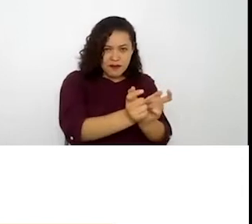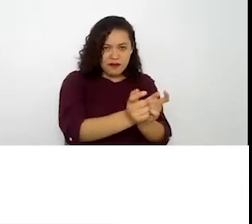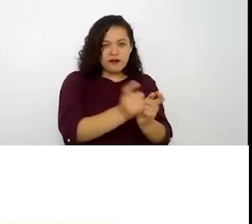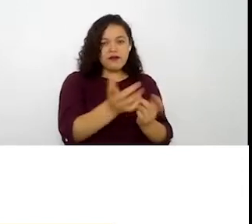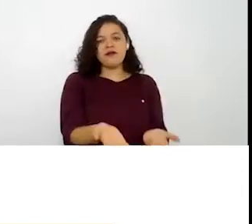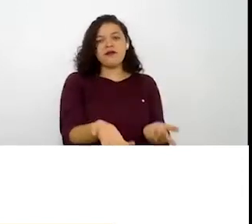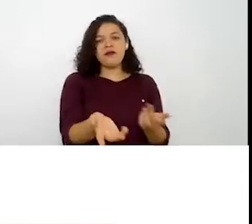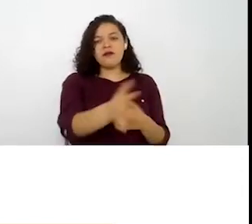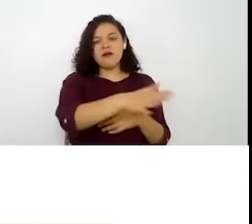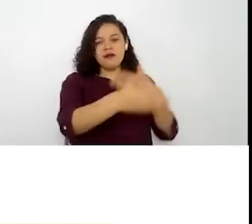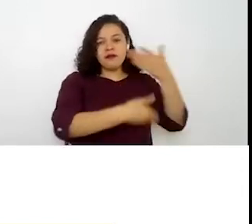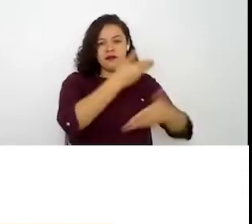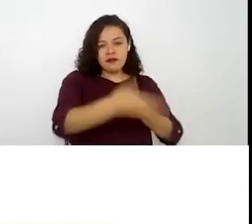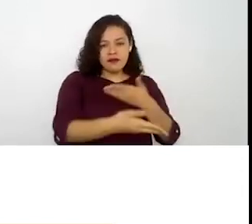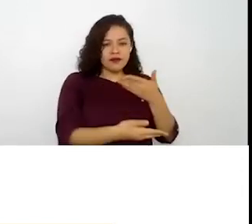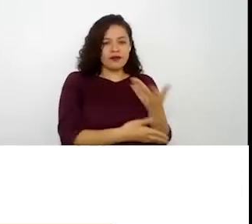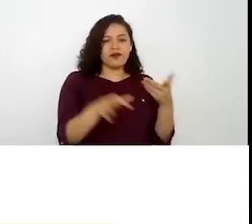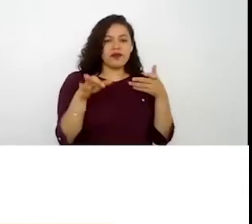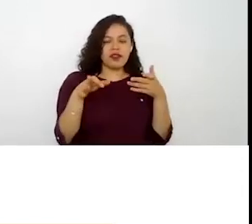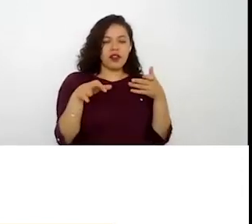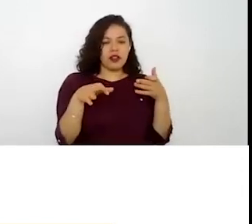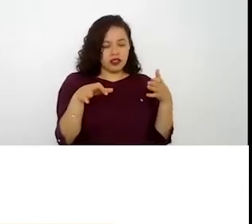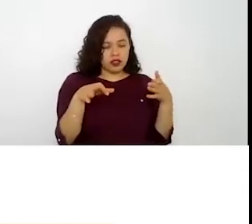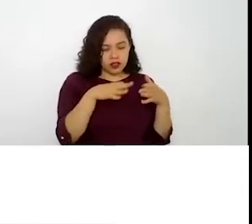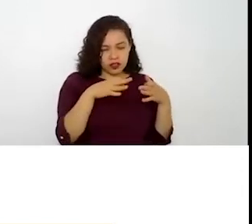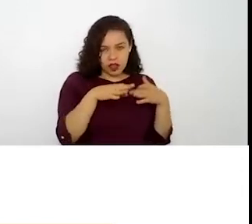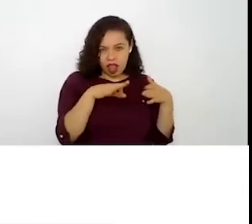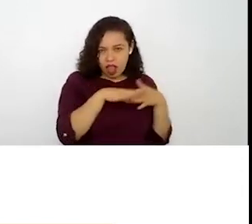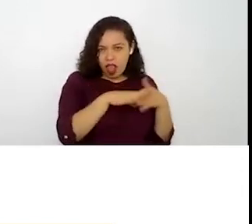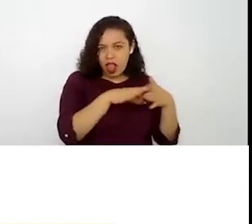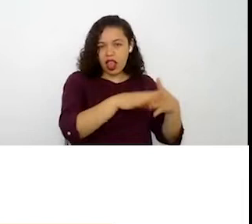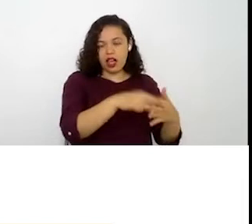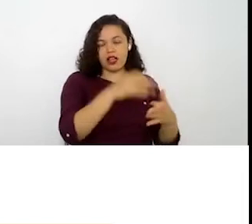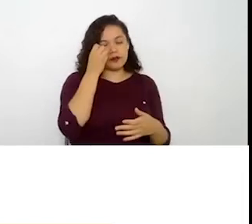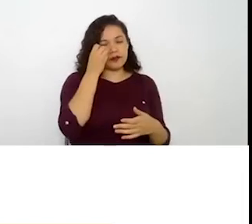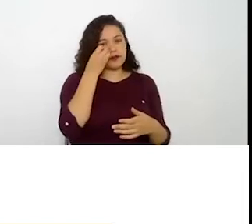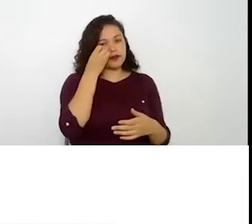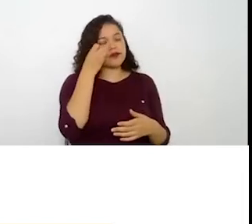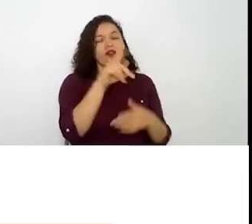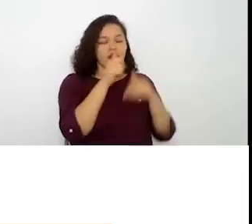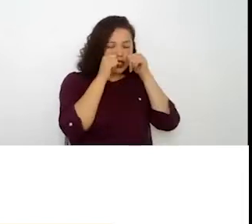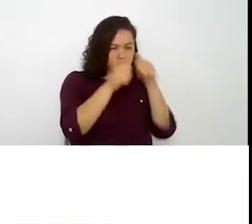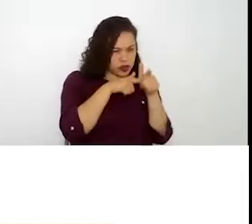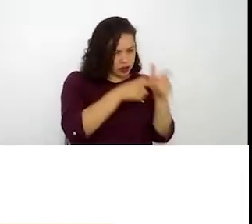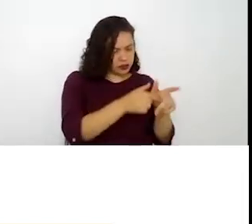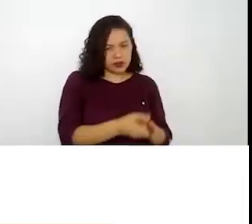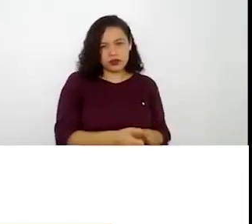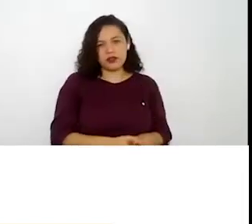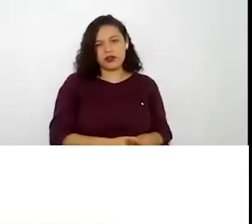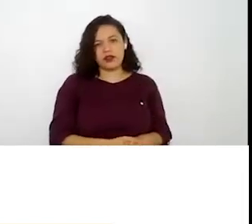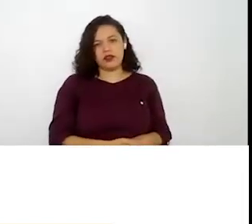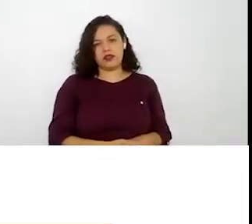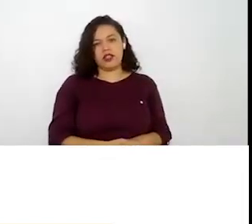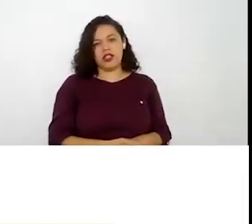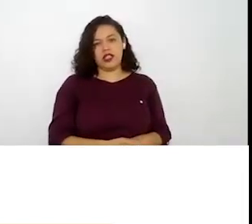con servicios recurrentes Sí porque le damos continuidad a su atención y lo incorrecto